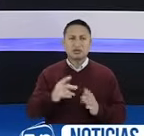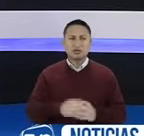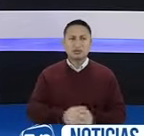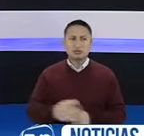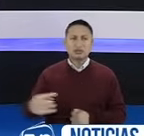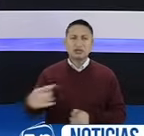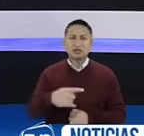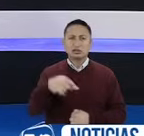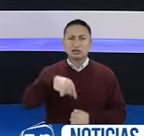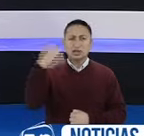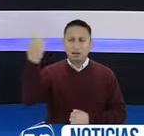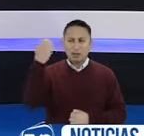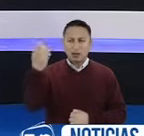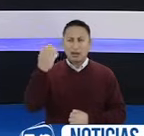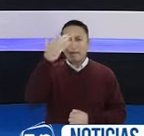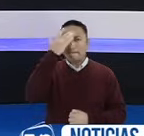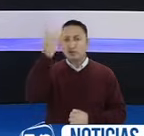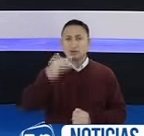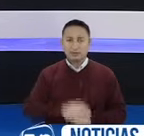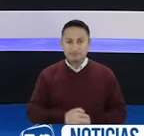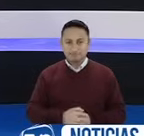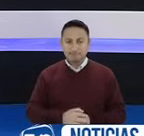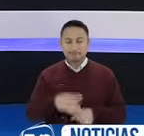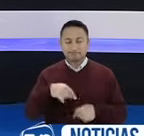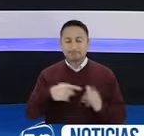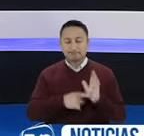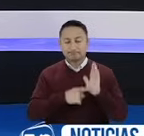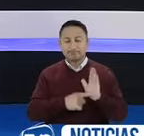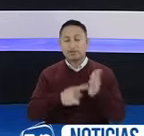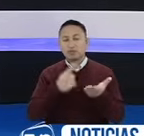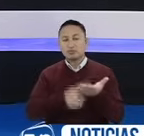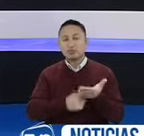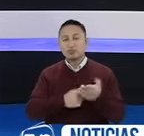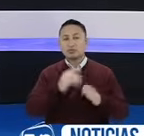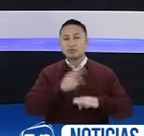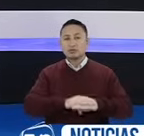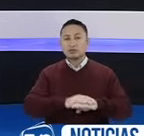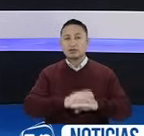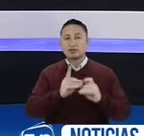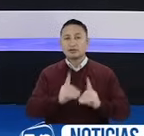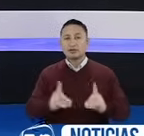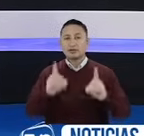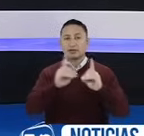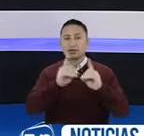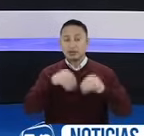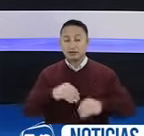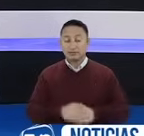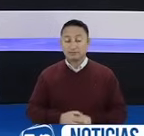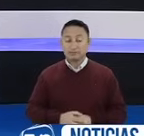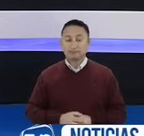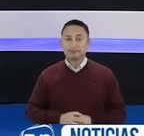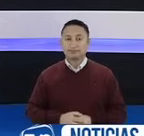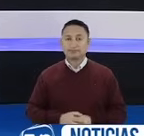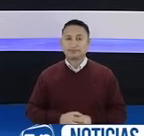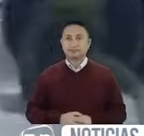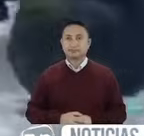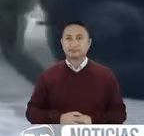conflicto armado interno? Analizamos las causas y los números de la lucha anticriminal.